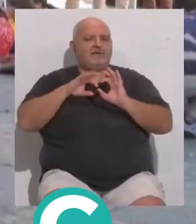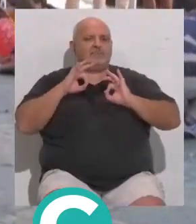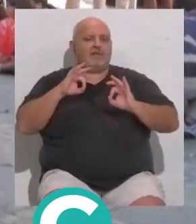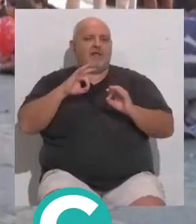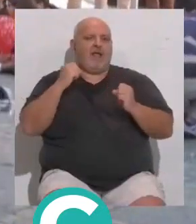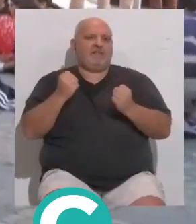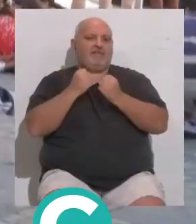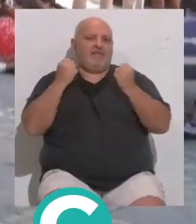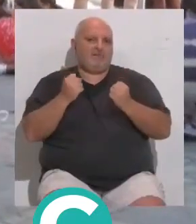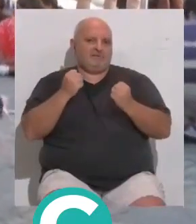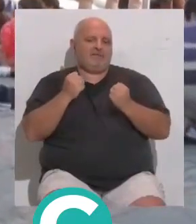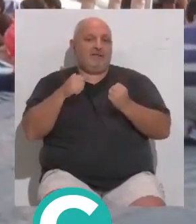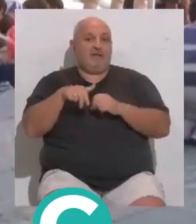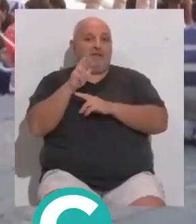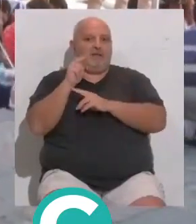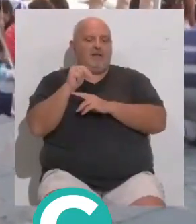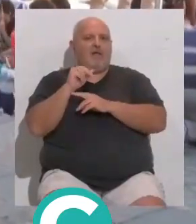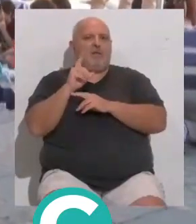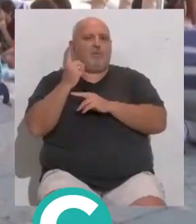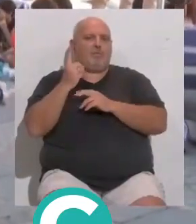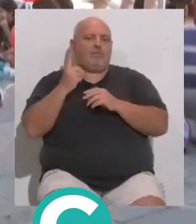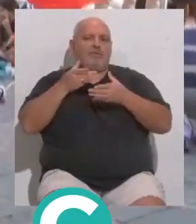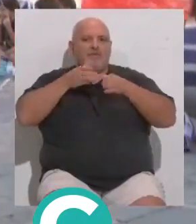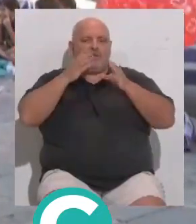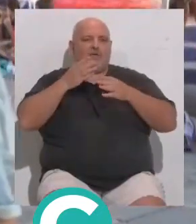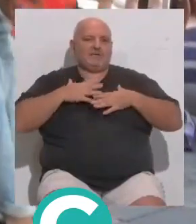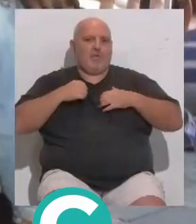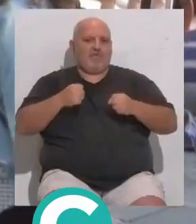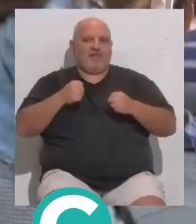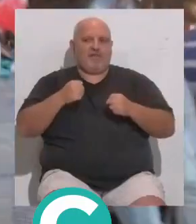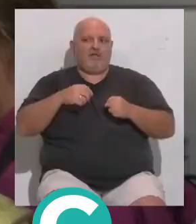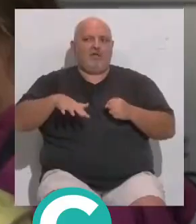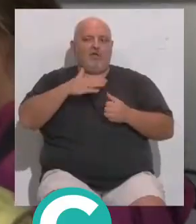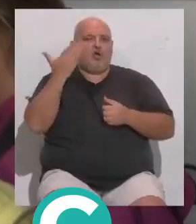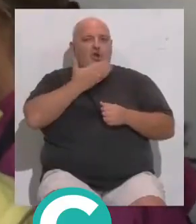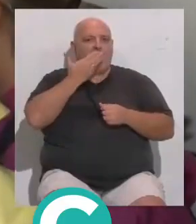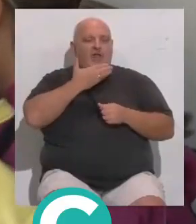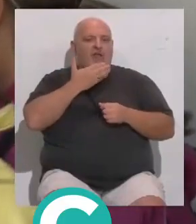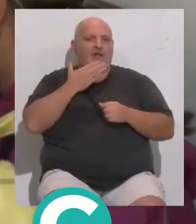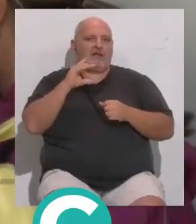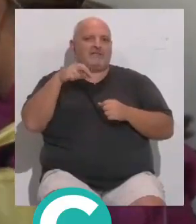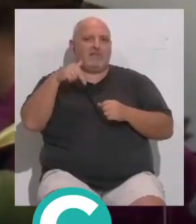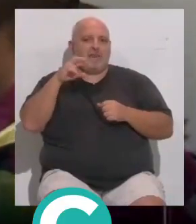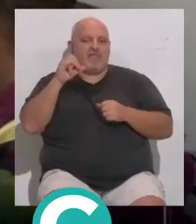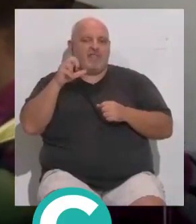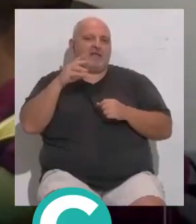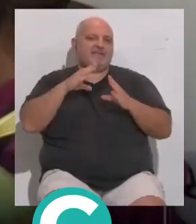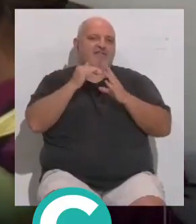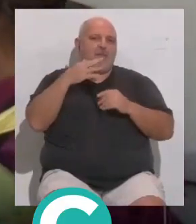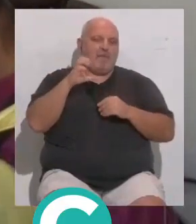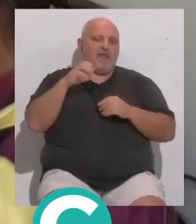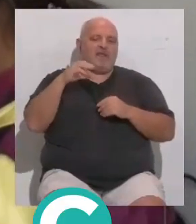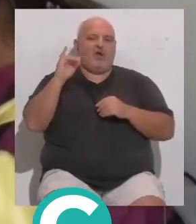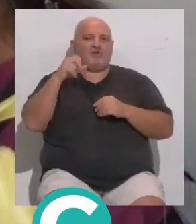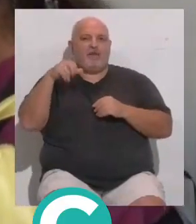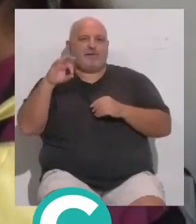de actividades. Este viernes se han iniciado con un desayuno saludable en los colegios La Salle Mirandilla, San Felipe y Josefina